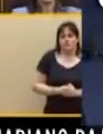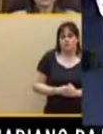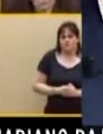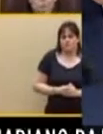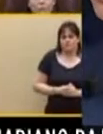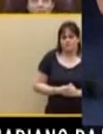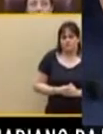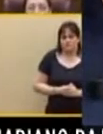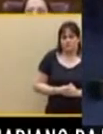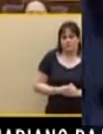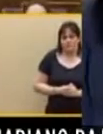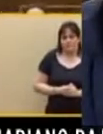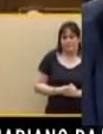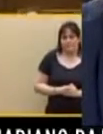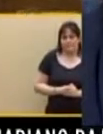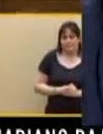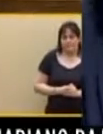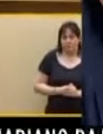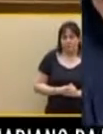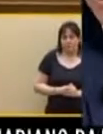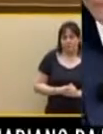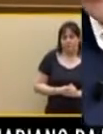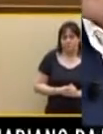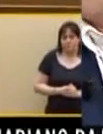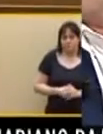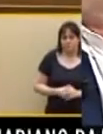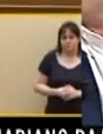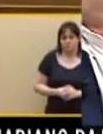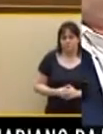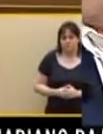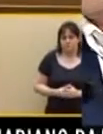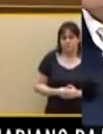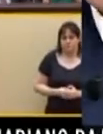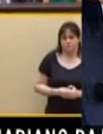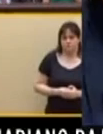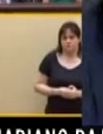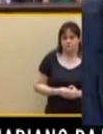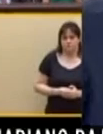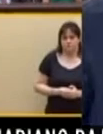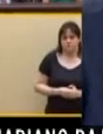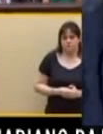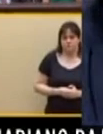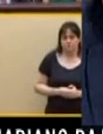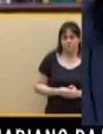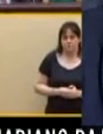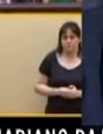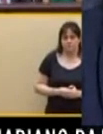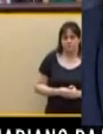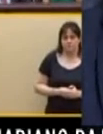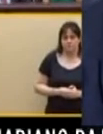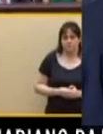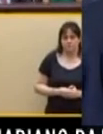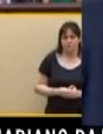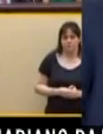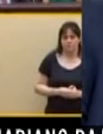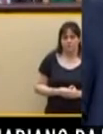depende exclusivamente de una cuestión o bien de que seas capaz de articular no acción de censura constructiva alternativa no parece ser el caso 83 diputados